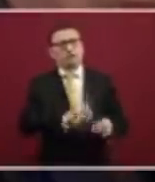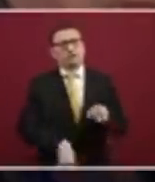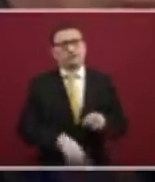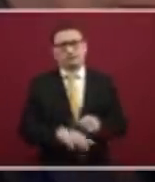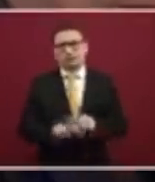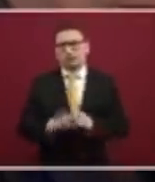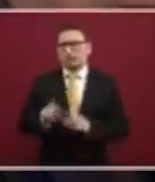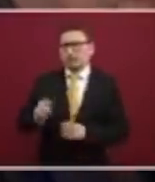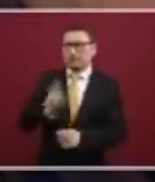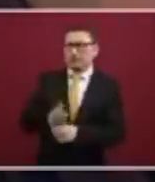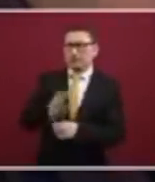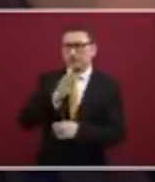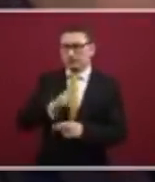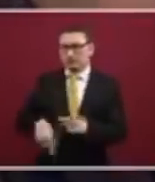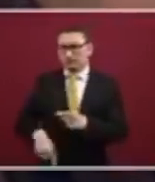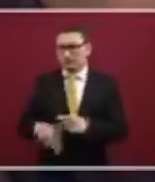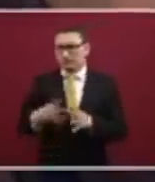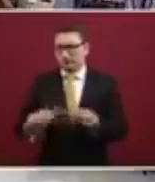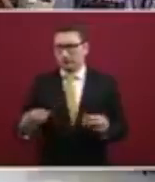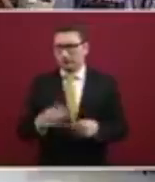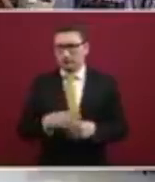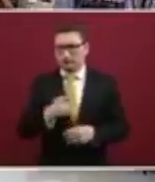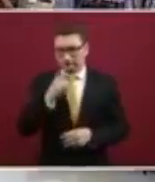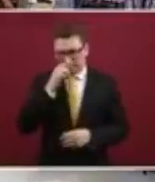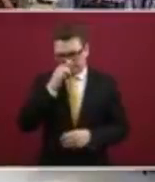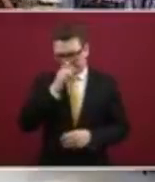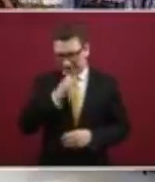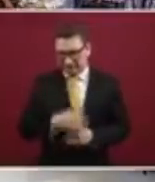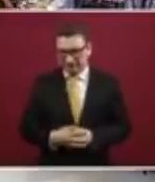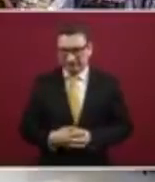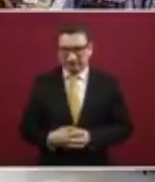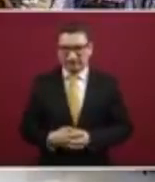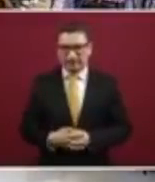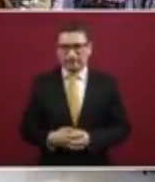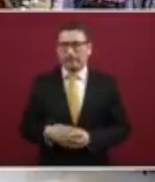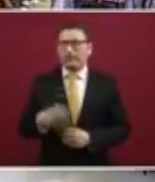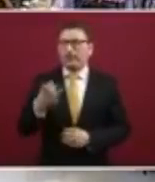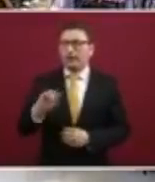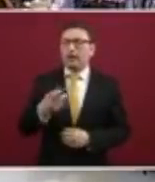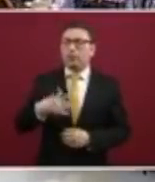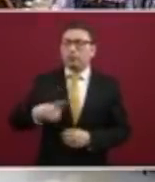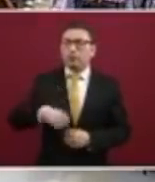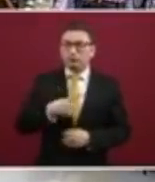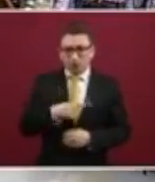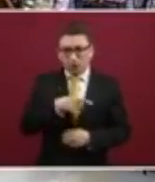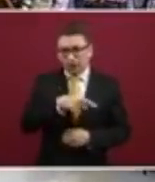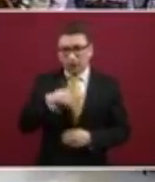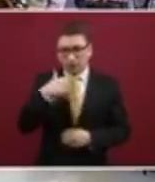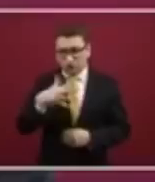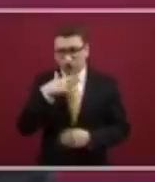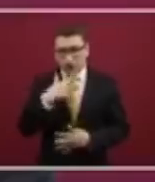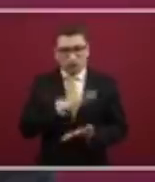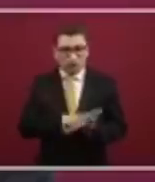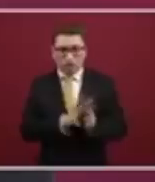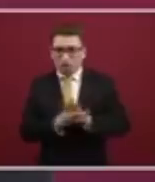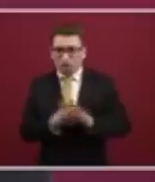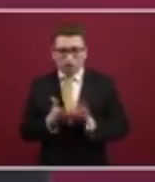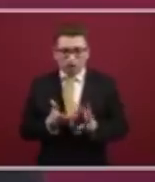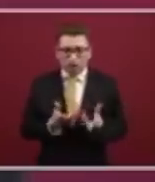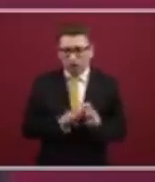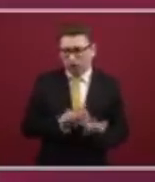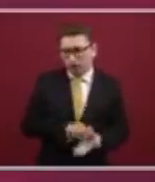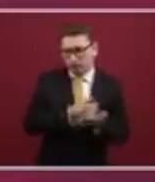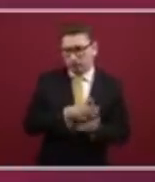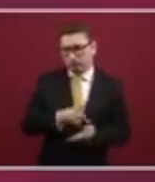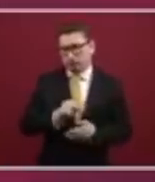un caso, desaparece? No, pero no es autoritarismo, es no ser cómplices de la corrupción. Y sí hay investigación, y